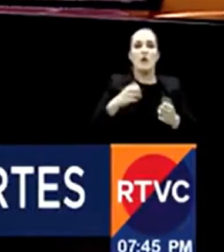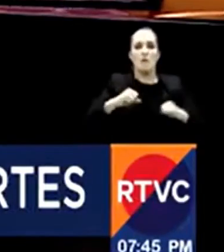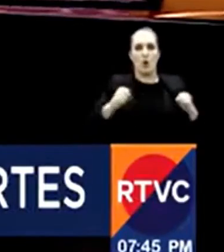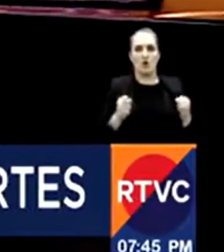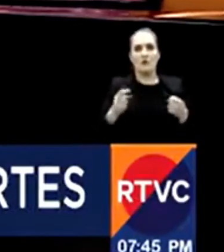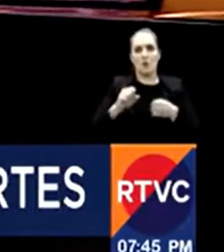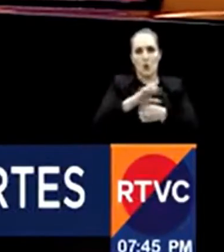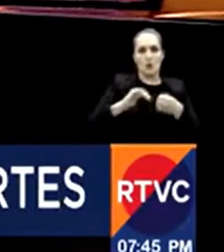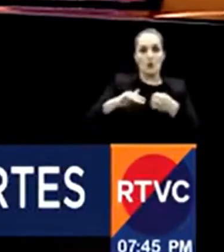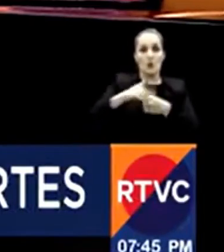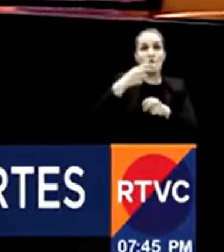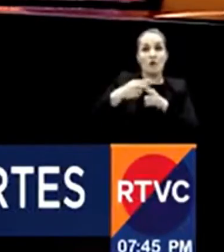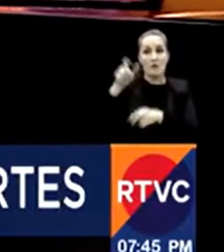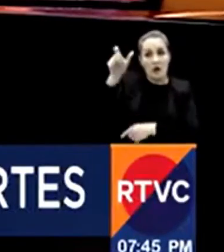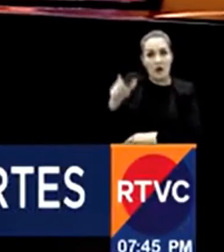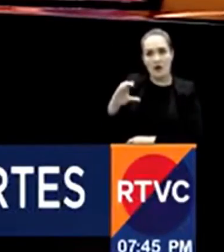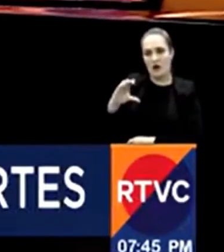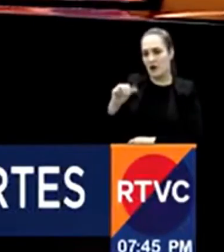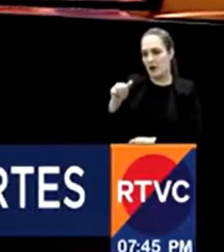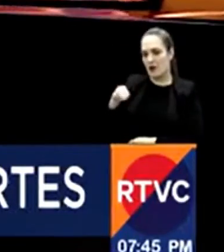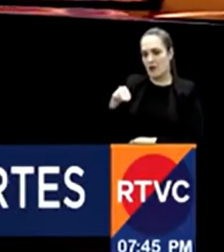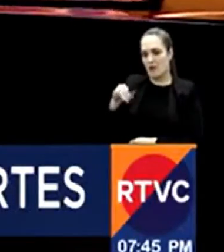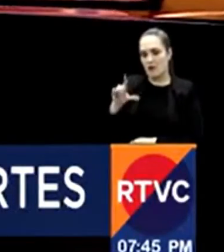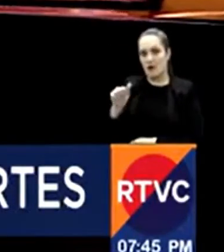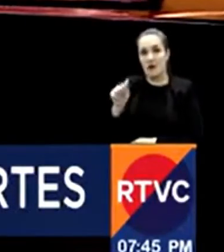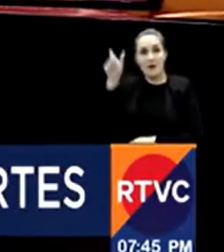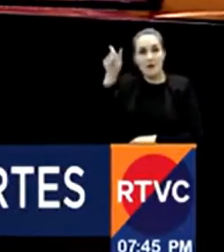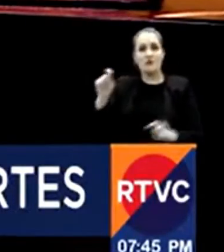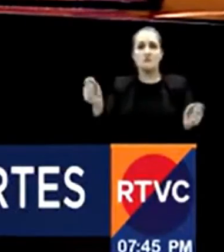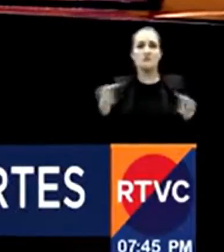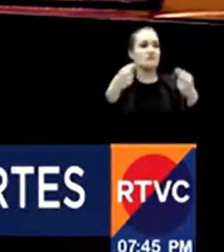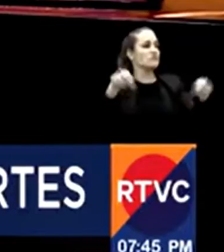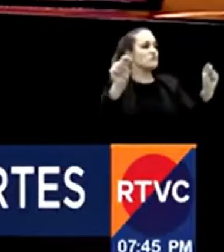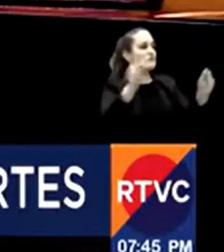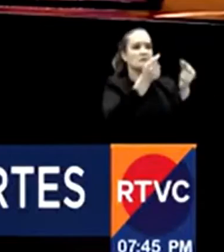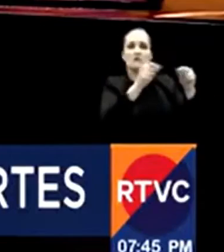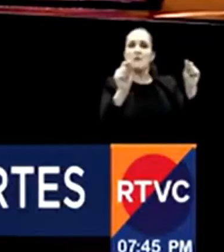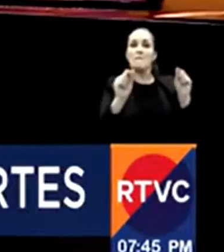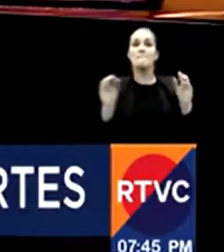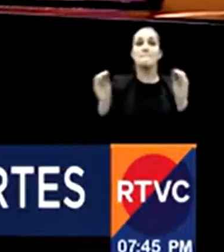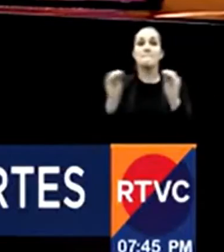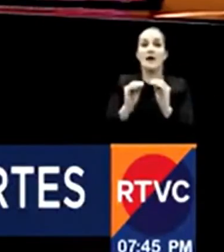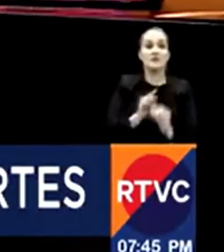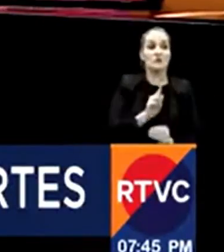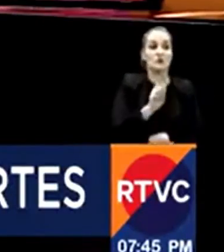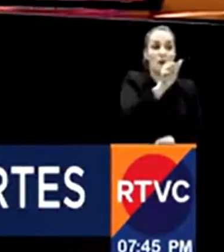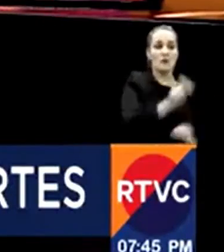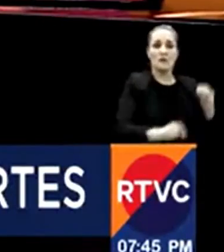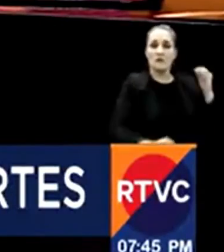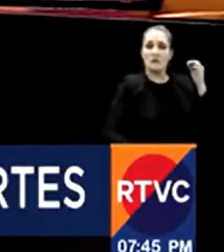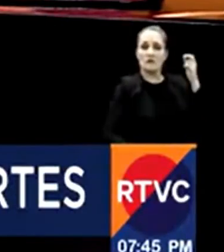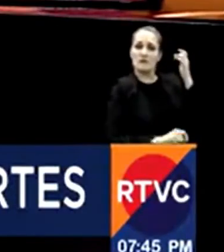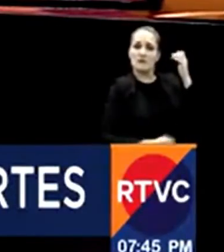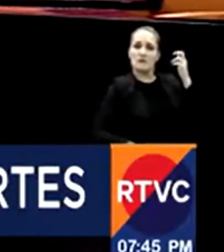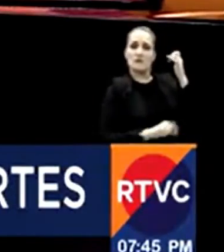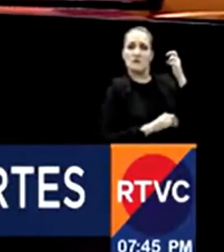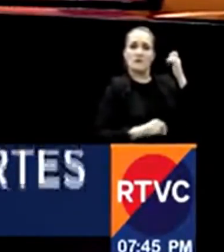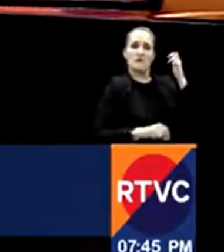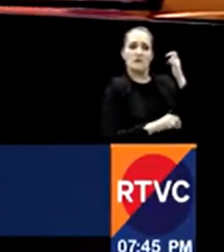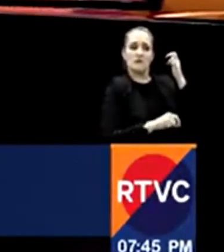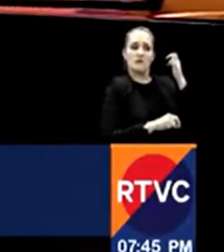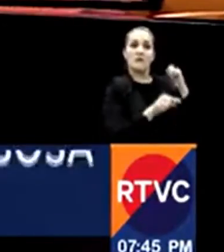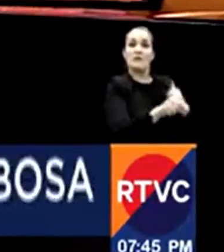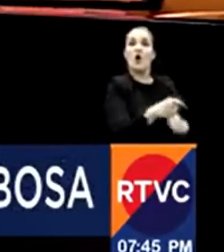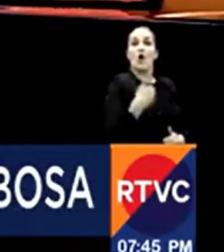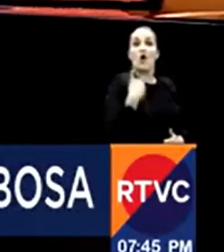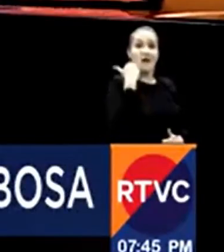Camila Barbosa y además tiene como solista en una de sus obras una chelista que se llama Ana Isabel Zorro, pero